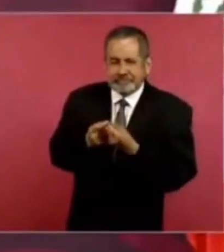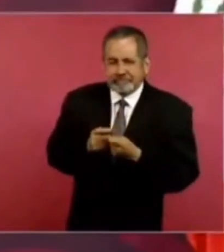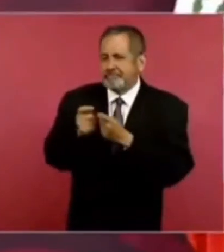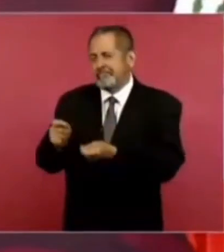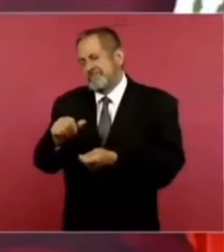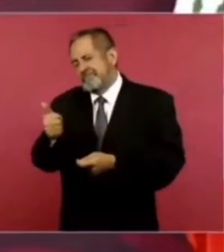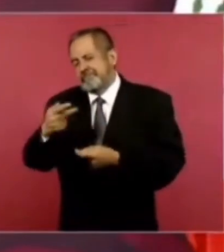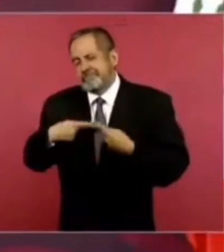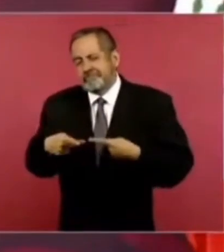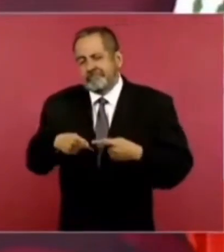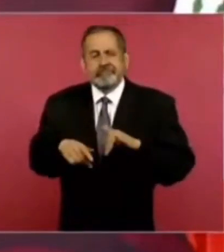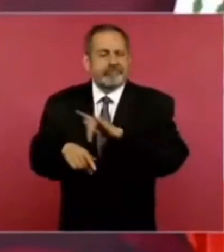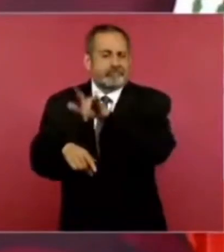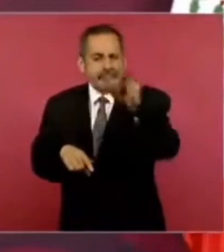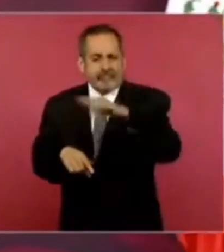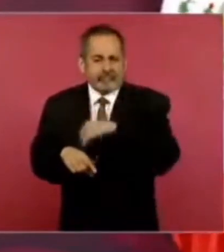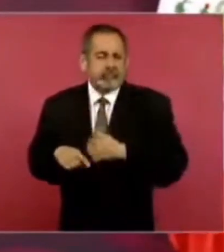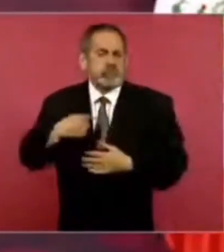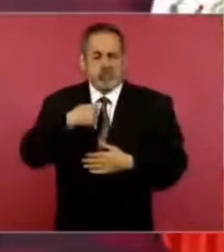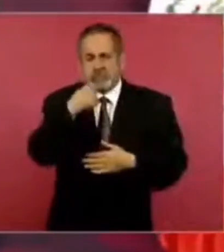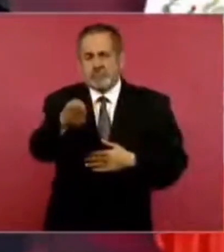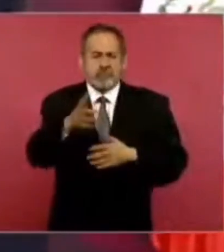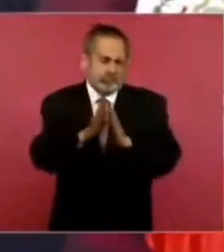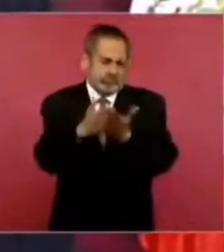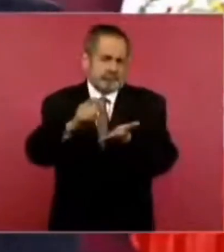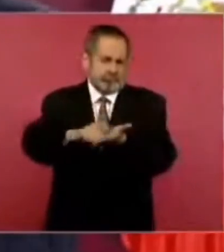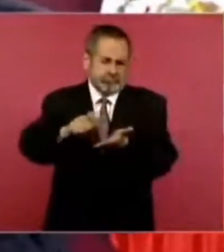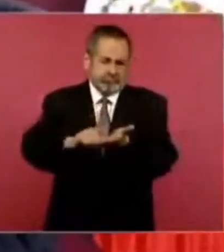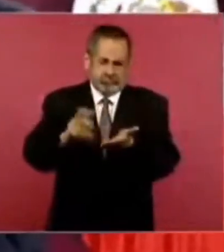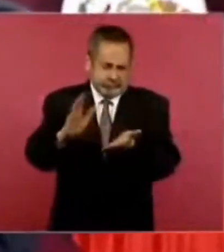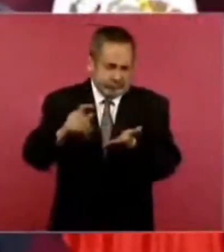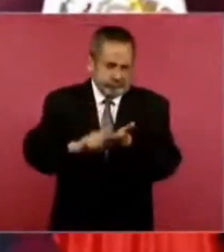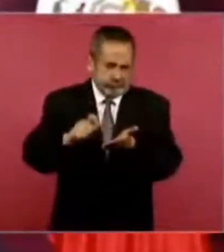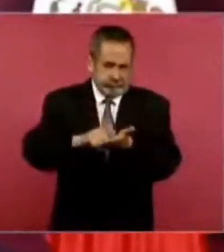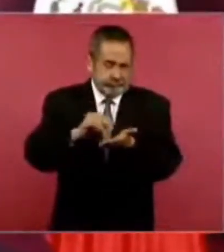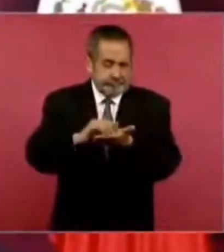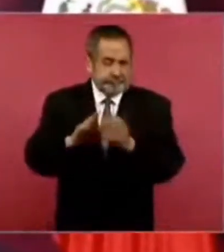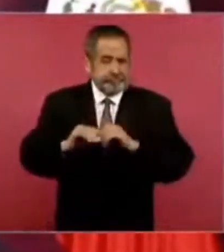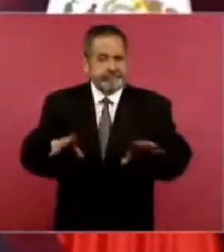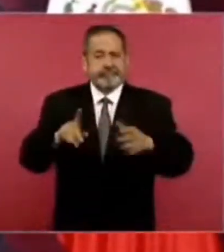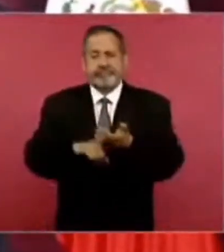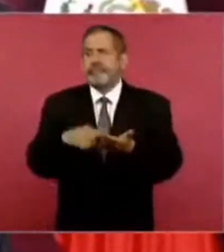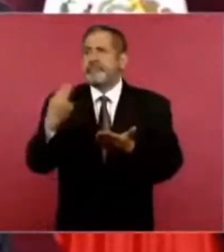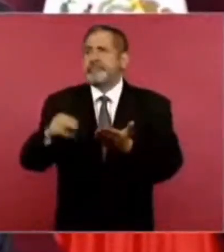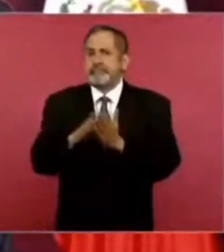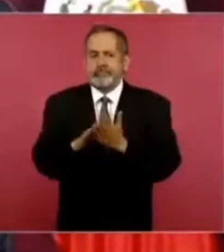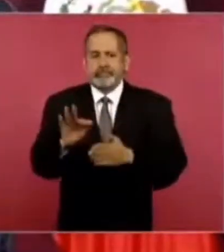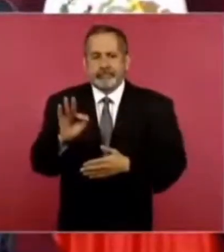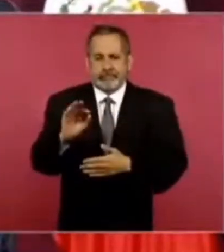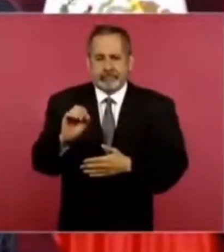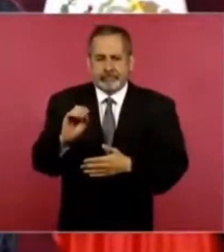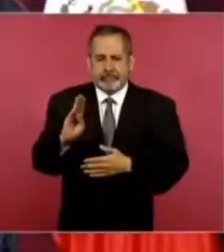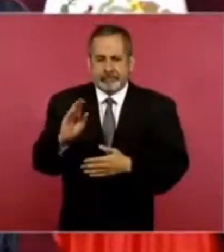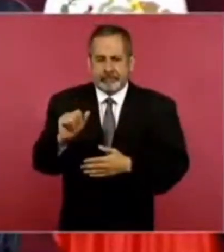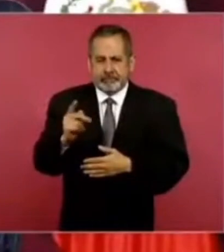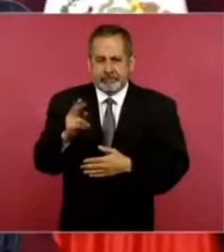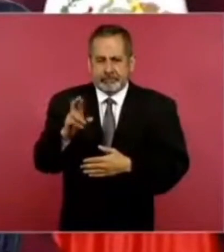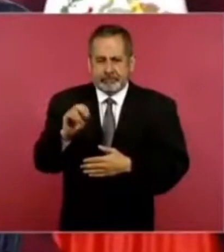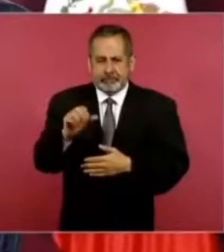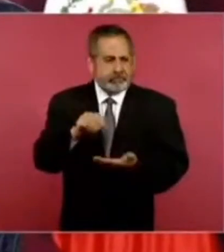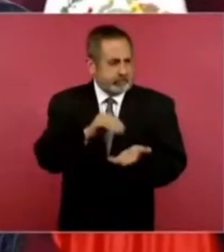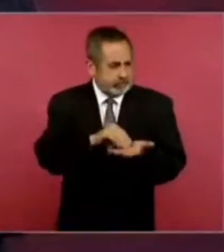esa política pues, de rescate? Incluso cuando en Estados Unidos Obama rescata a bancos, lo